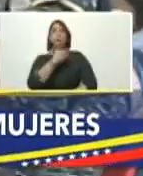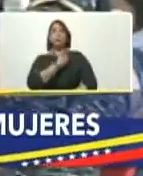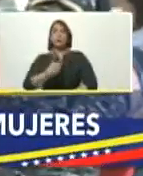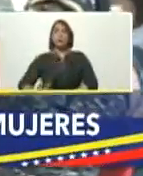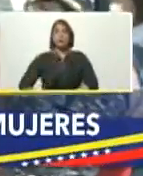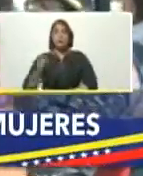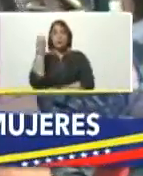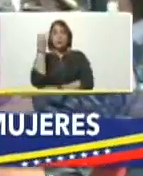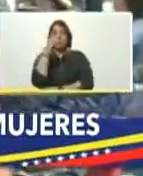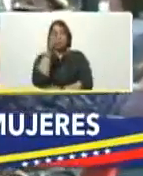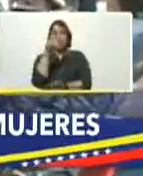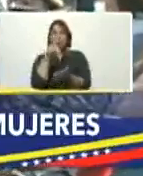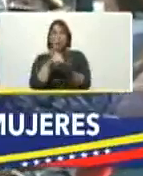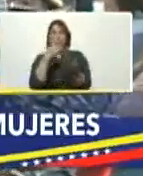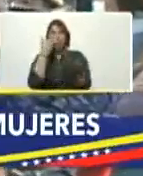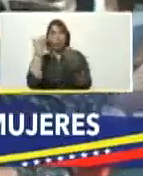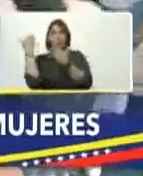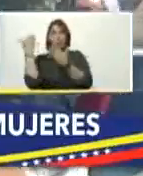Nacional.